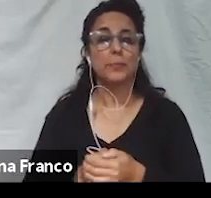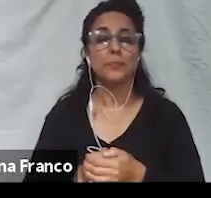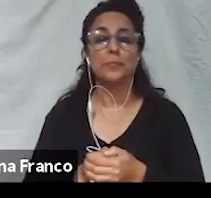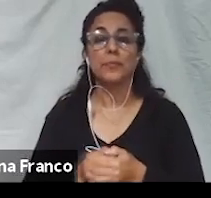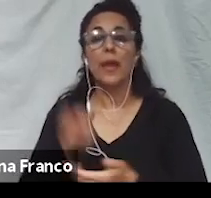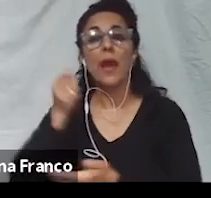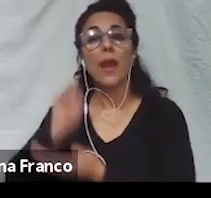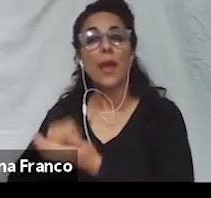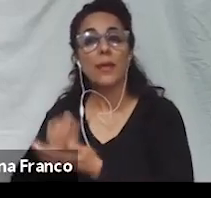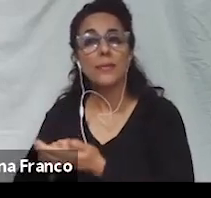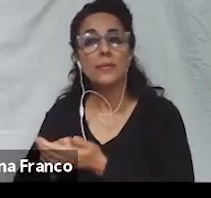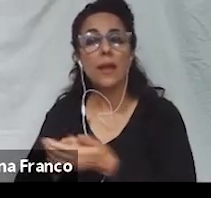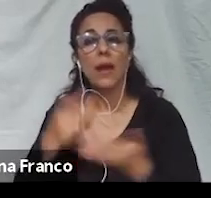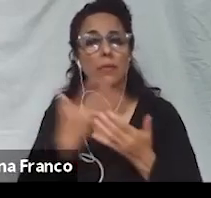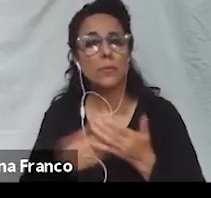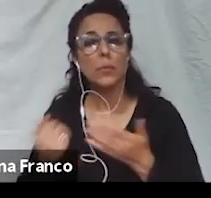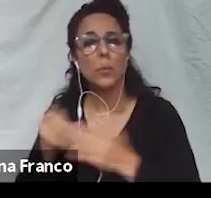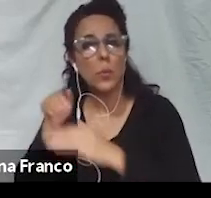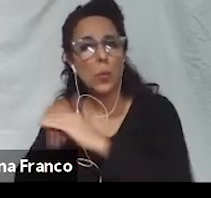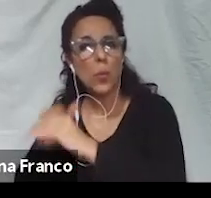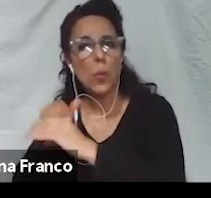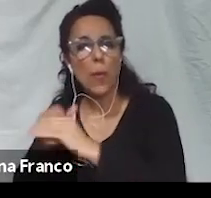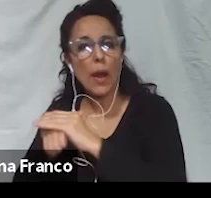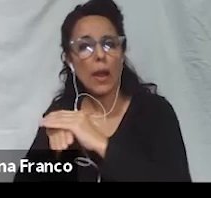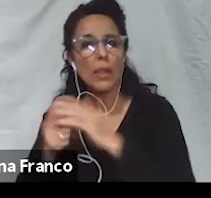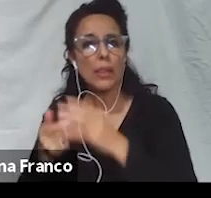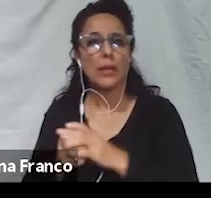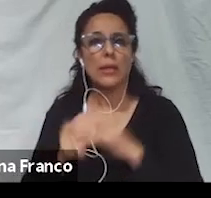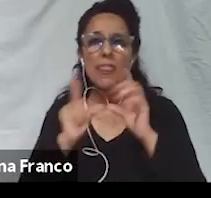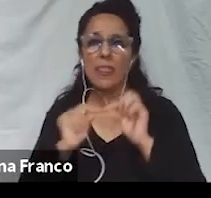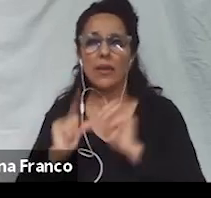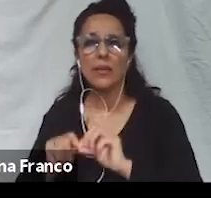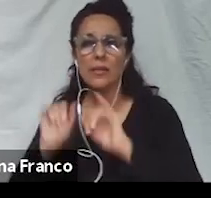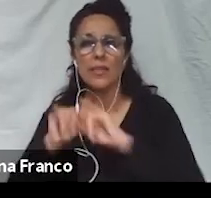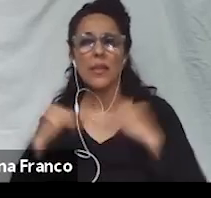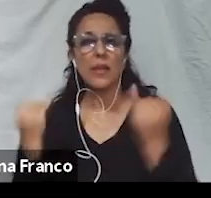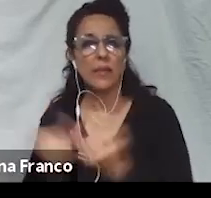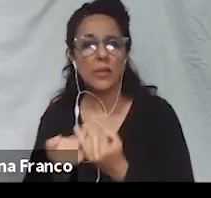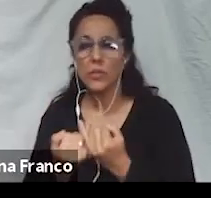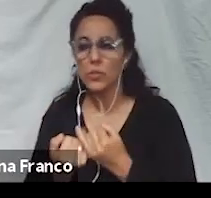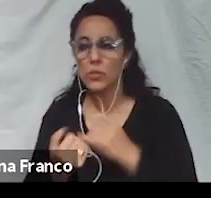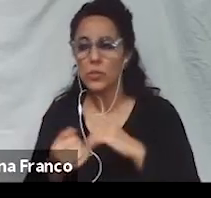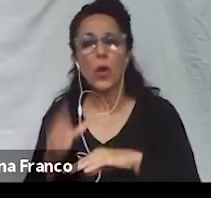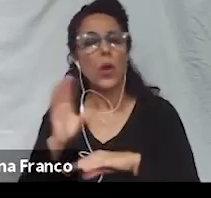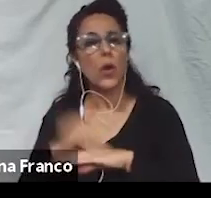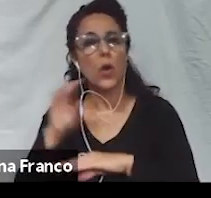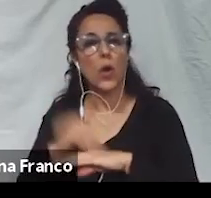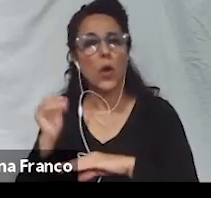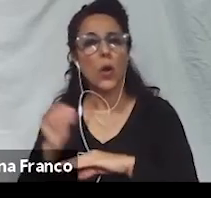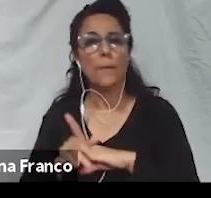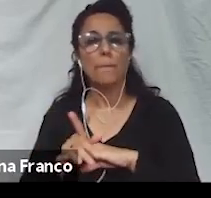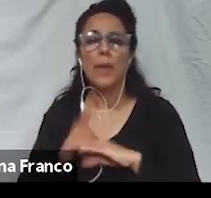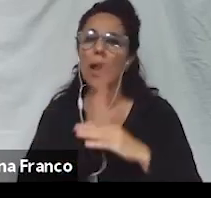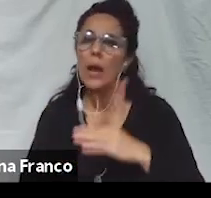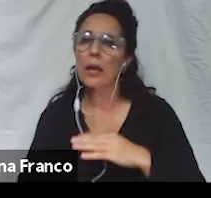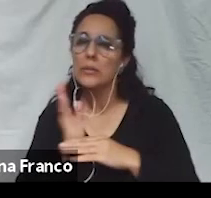testing, y dice registrar los detalles de la evaluación, que puede incluir esto que yo mencionaba antes, copias de archivos y recursos de